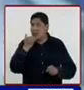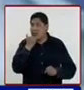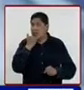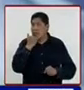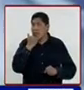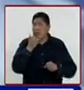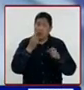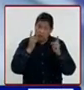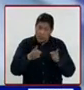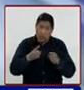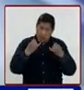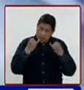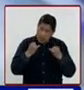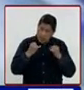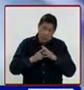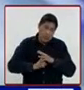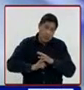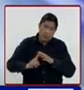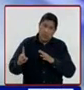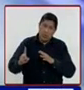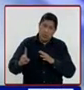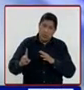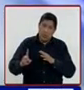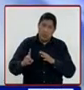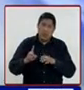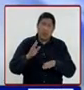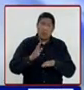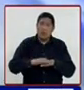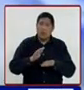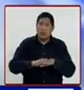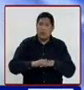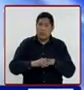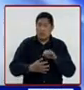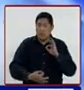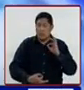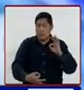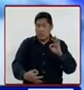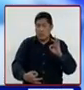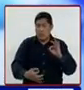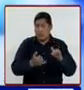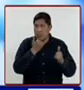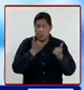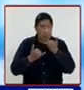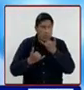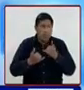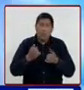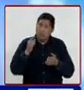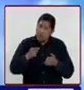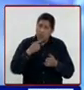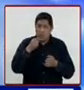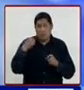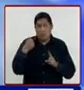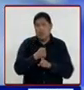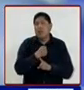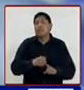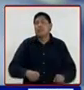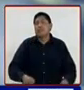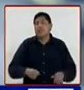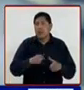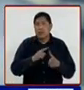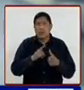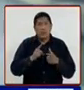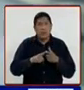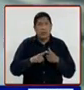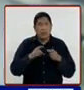interviniente. Asimismo ha intentado darse la fuga, a pesar de que se lo ha notificado formalmente con la orden de aprehensión, o se le ha hecho conocer formalmente esta orden de aprehensión. En